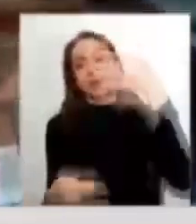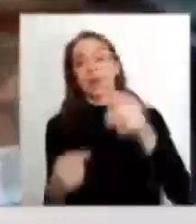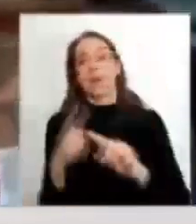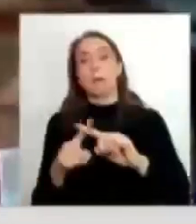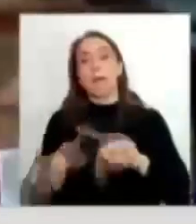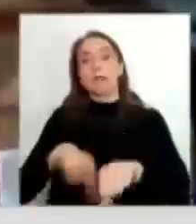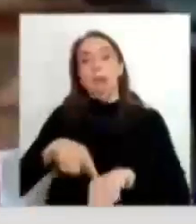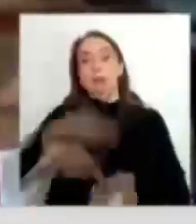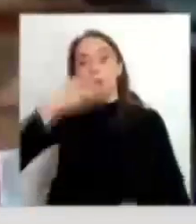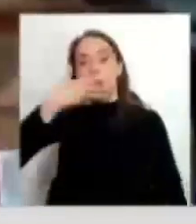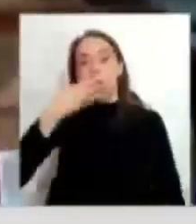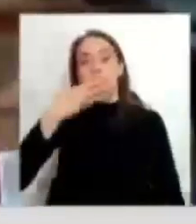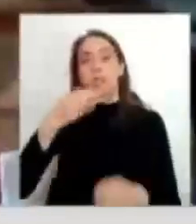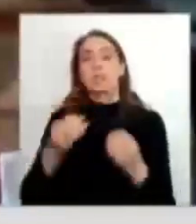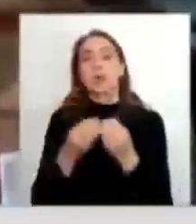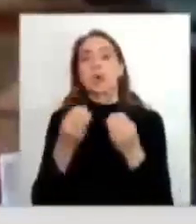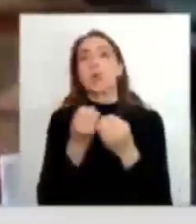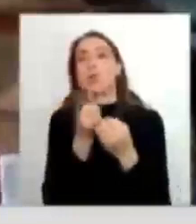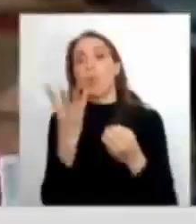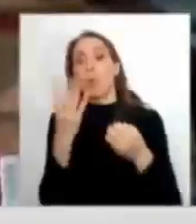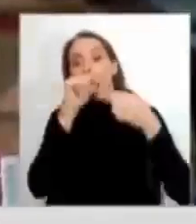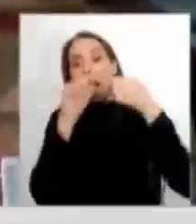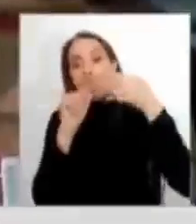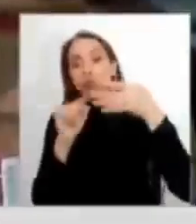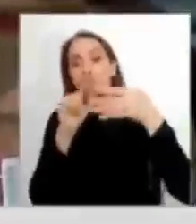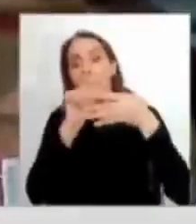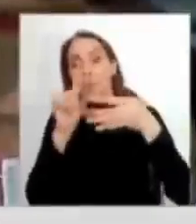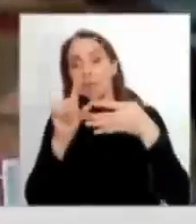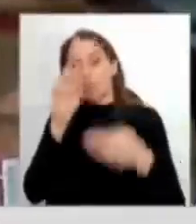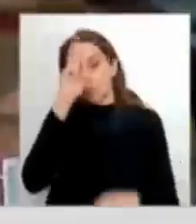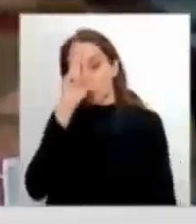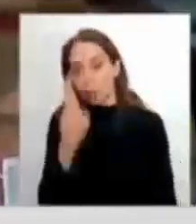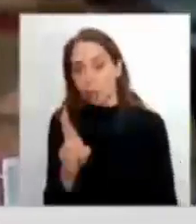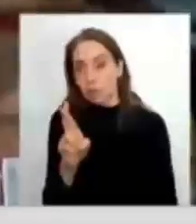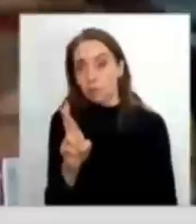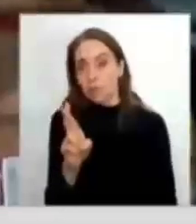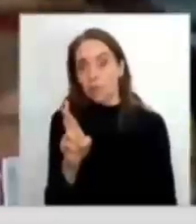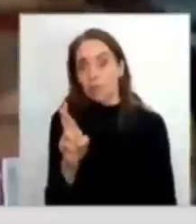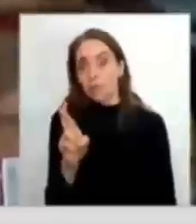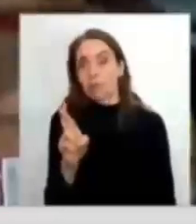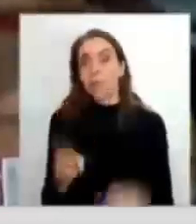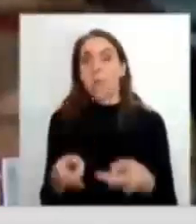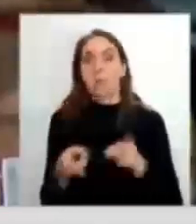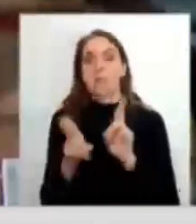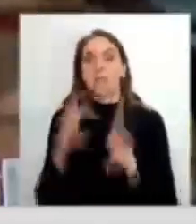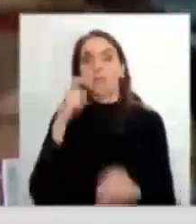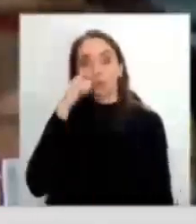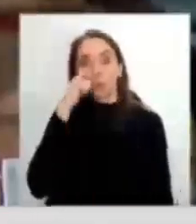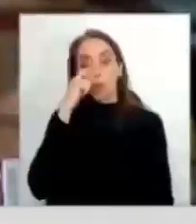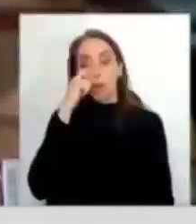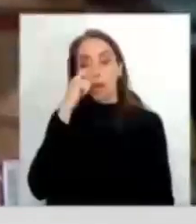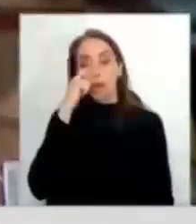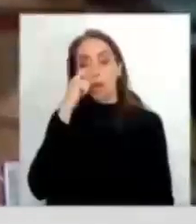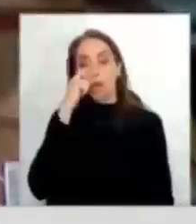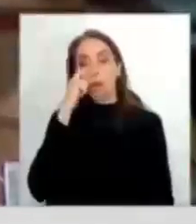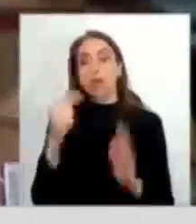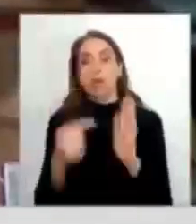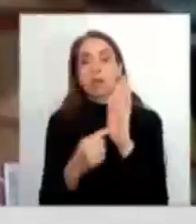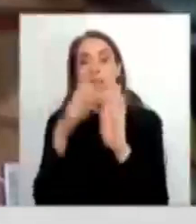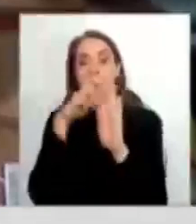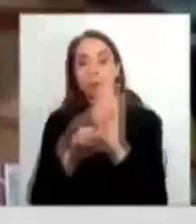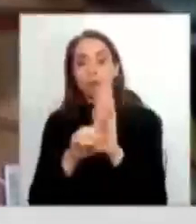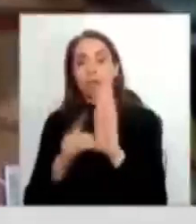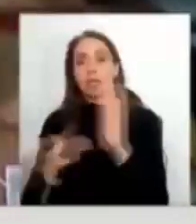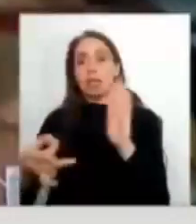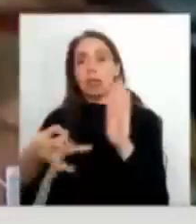principios de respeto a los velos a los derechos humanos que viola este proyecto de ley pero que